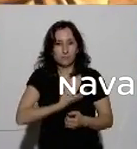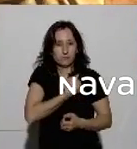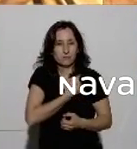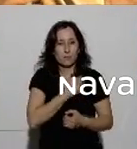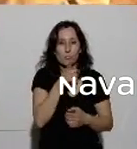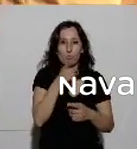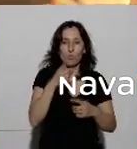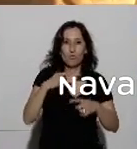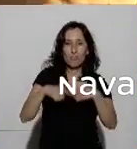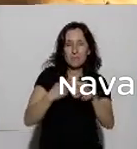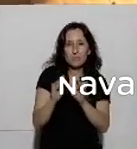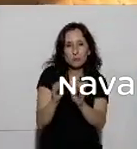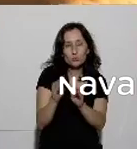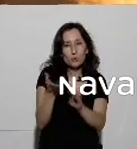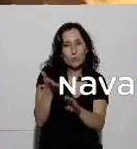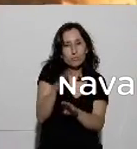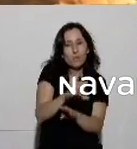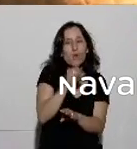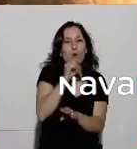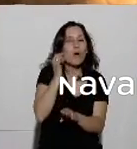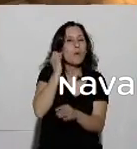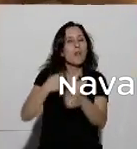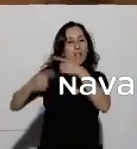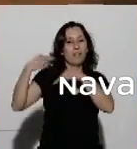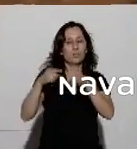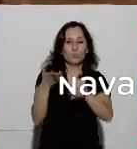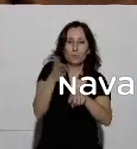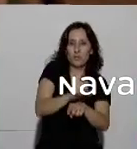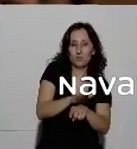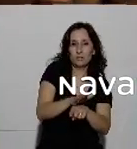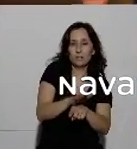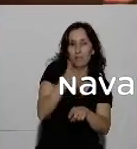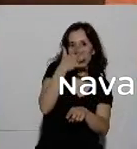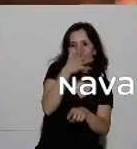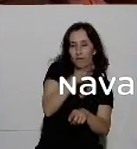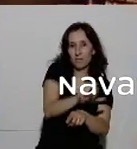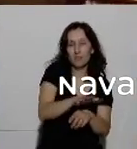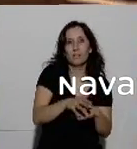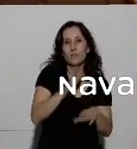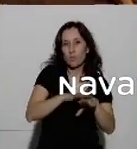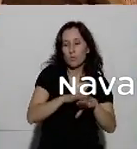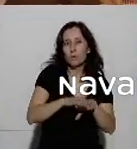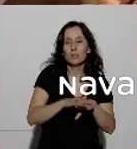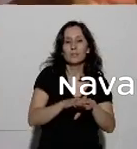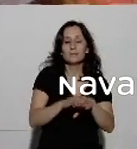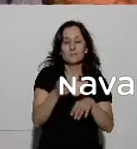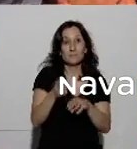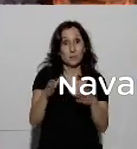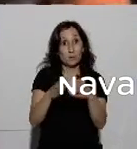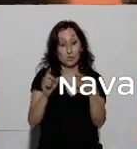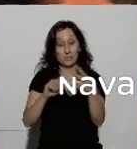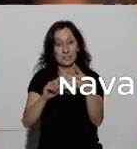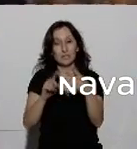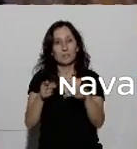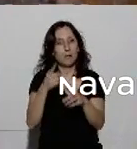muerto alguno de sus abuelas o sus tías y tal. Y entonces eran mujeres que la venganza era